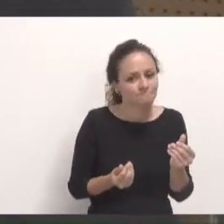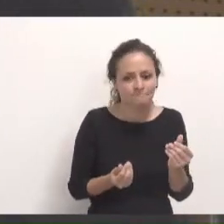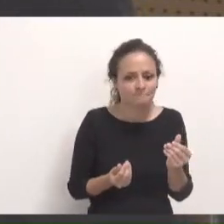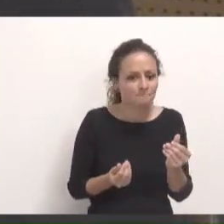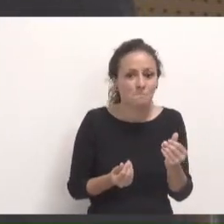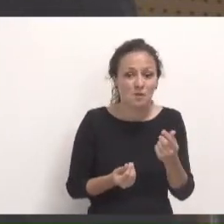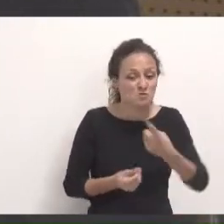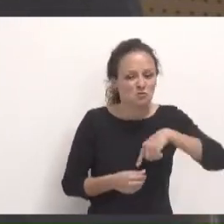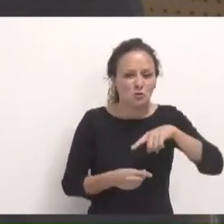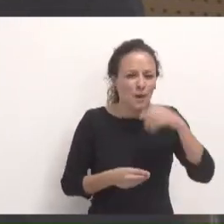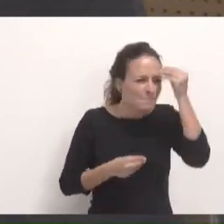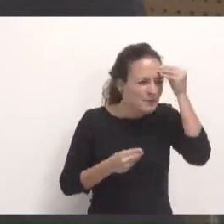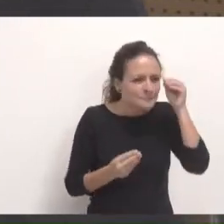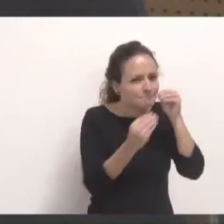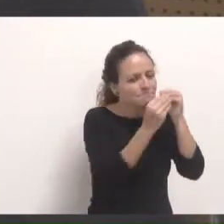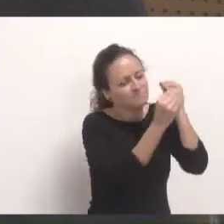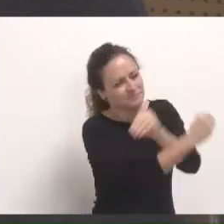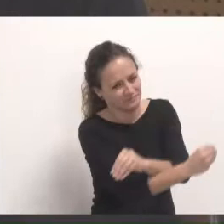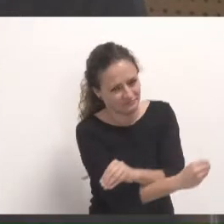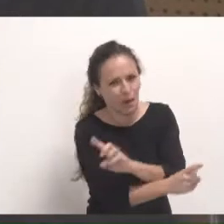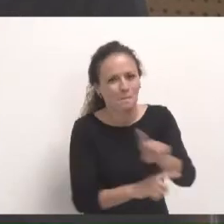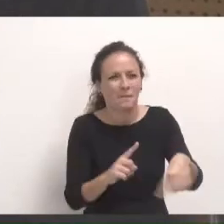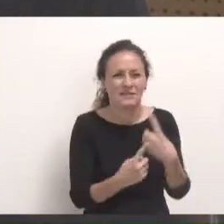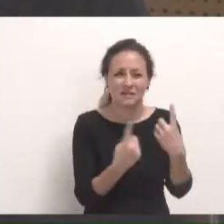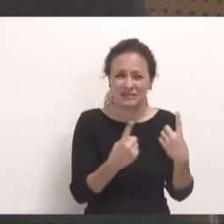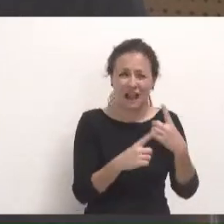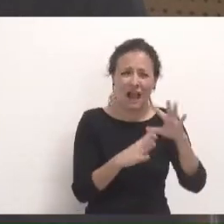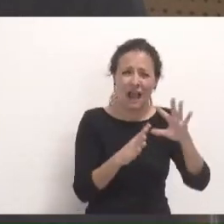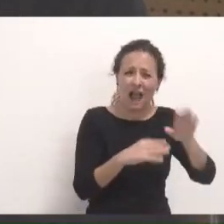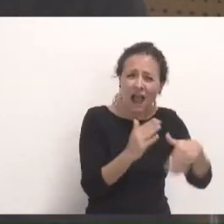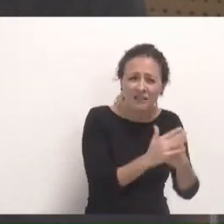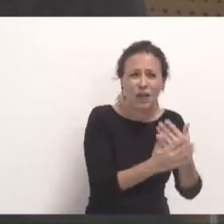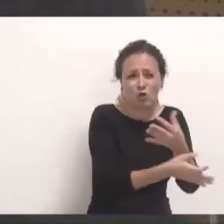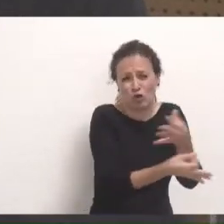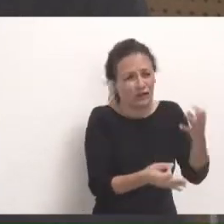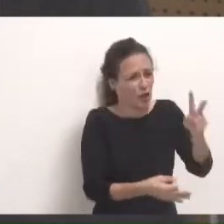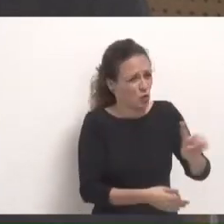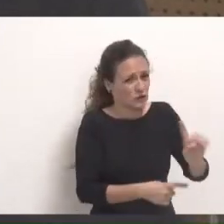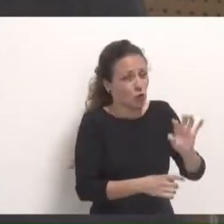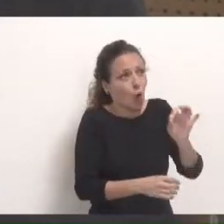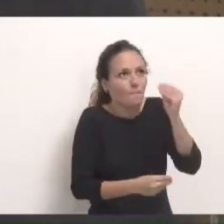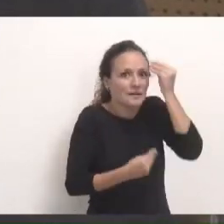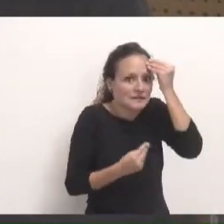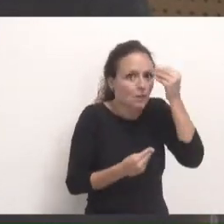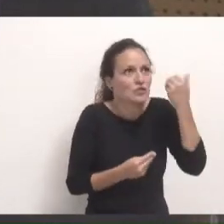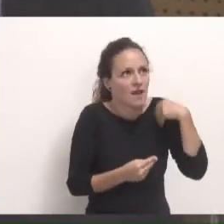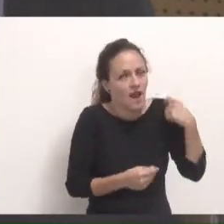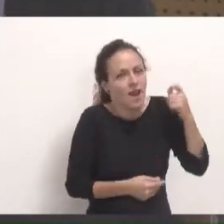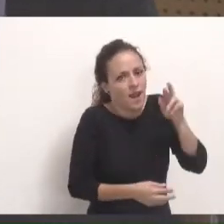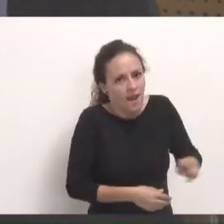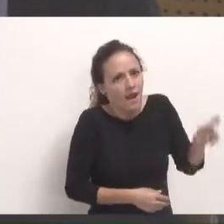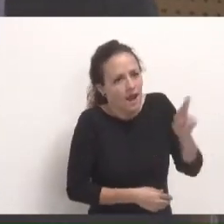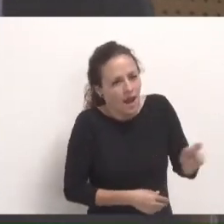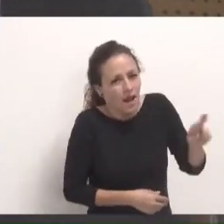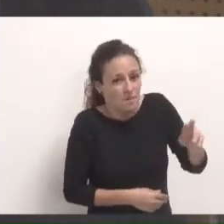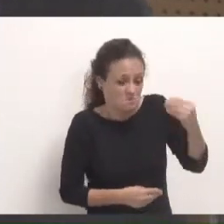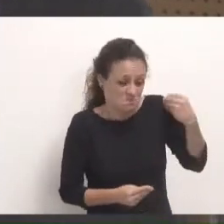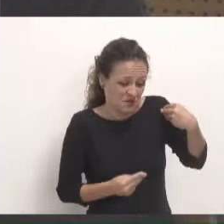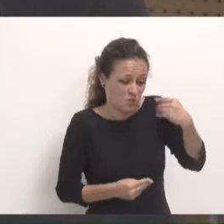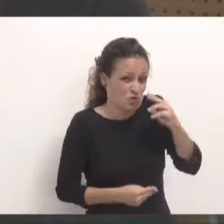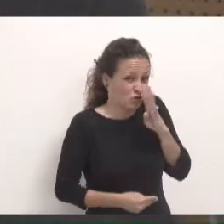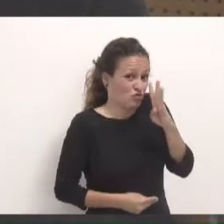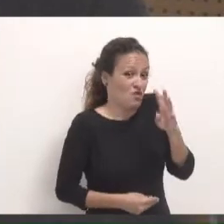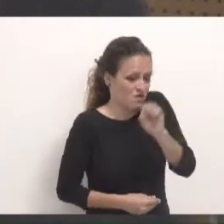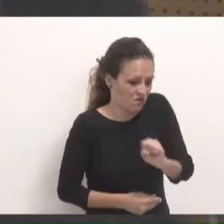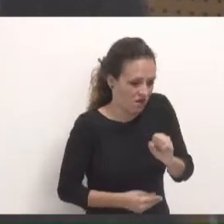que no las compartimos en absoluto, en algunos casos nos parecen incorrectas o no nos parece que deban resolverse, como hemos dicho ya tantas veces a lo largo del mandato, por la